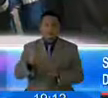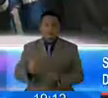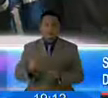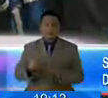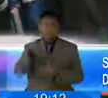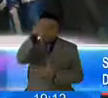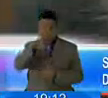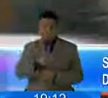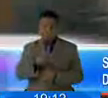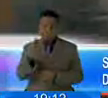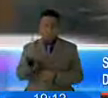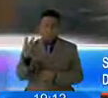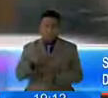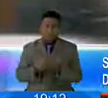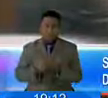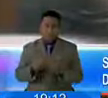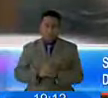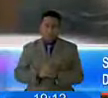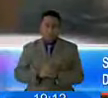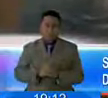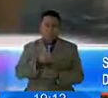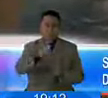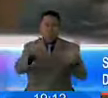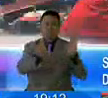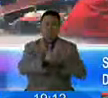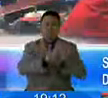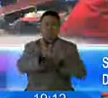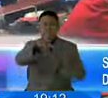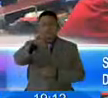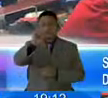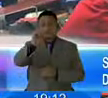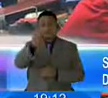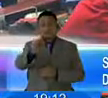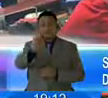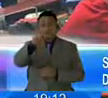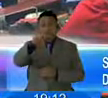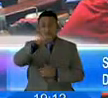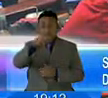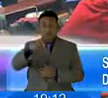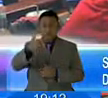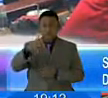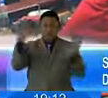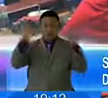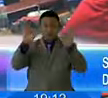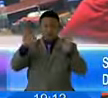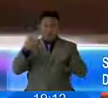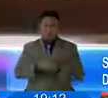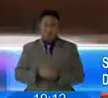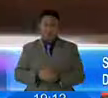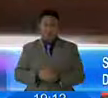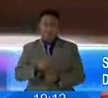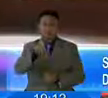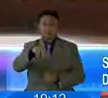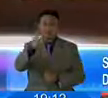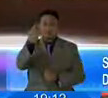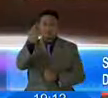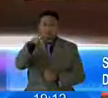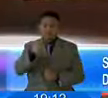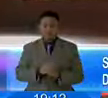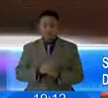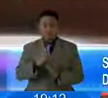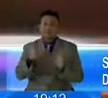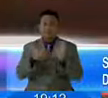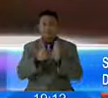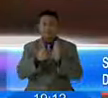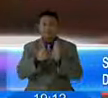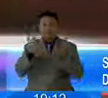las dos entidades. Pues según la Ley Orgánica del Servicio Público de Energía Eléctrica, que se presentó en 2014, los cobros adicionales al